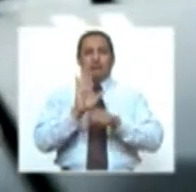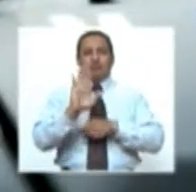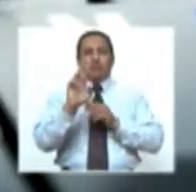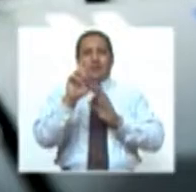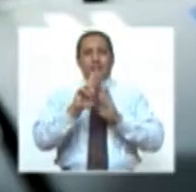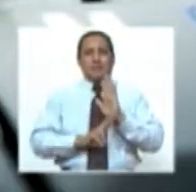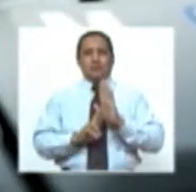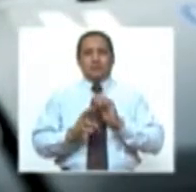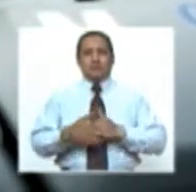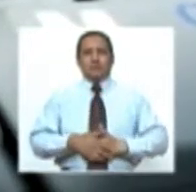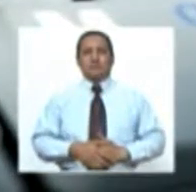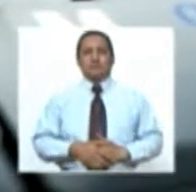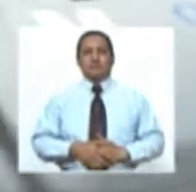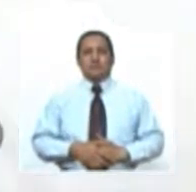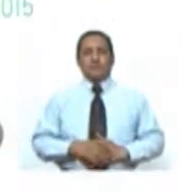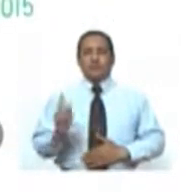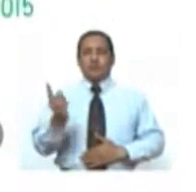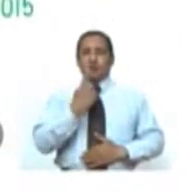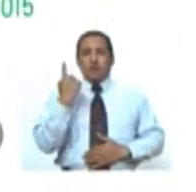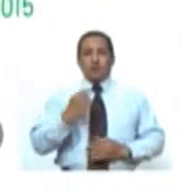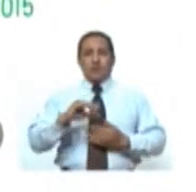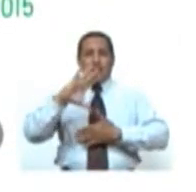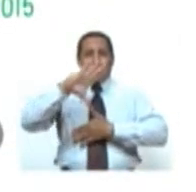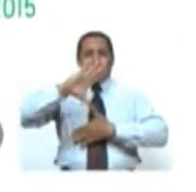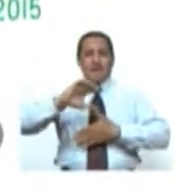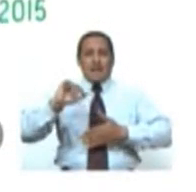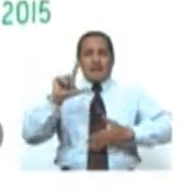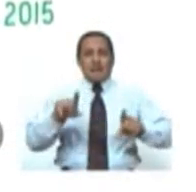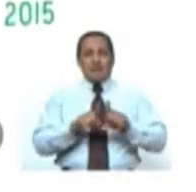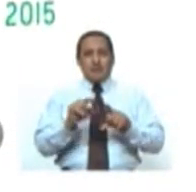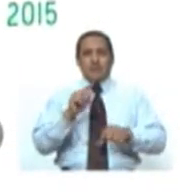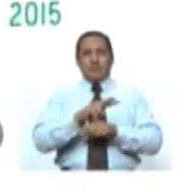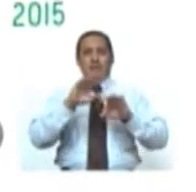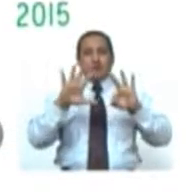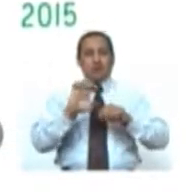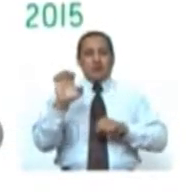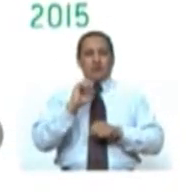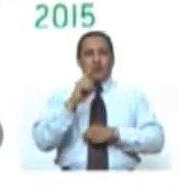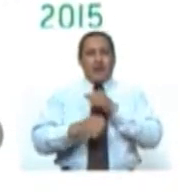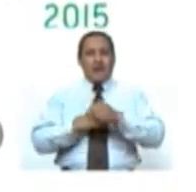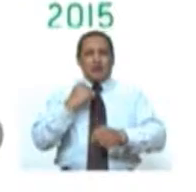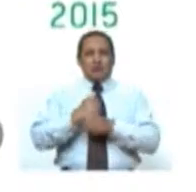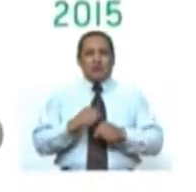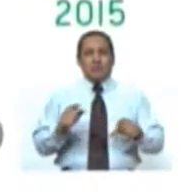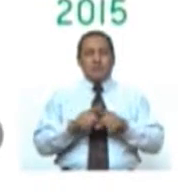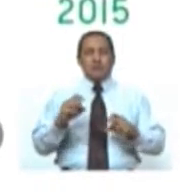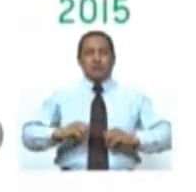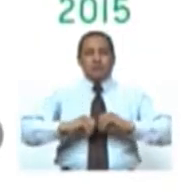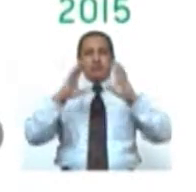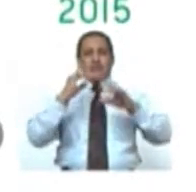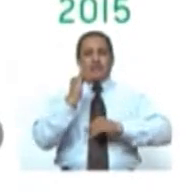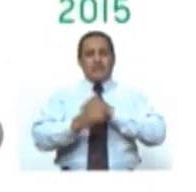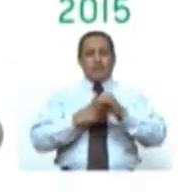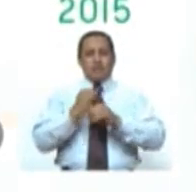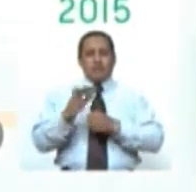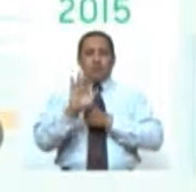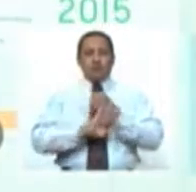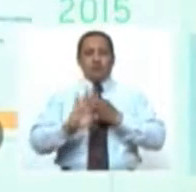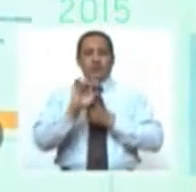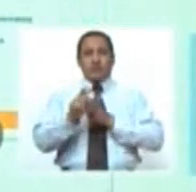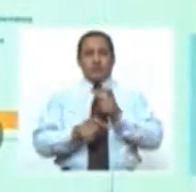y su reglamento. En América Latina, el 28 de enero de cada año, se celebra el Día Internacional de la Protección de Datos